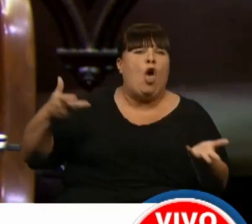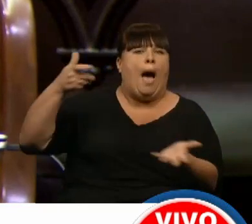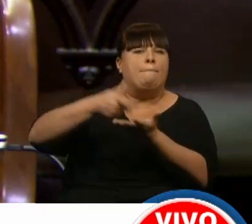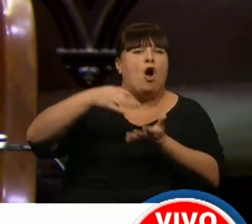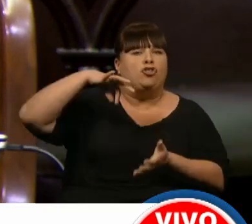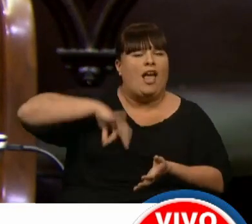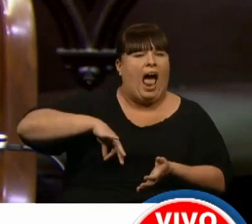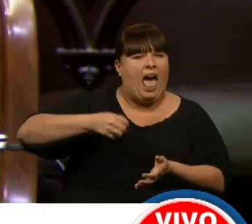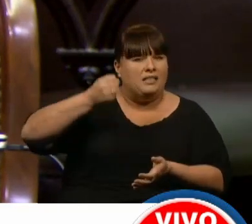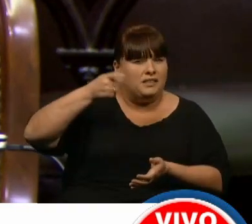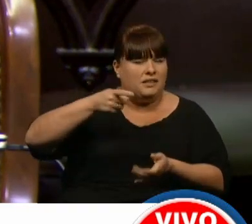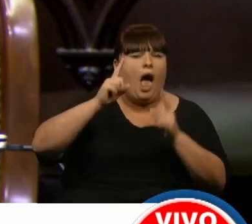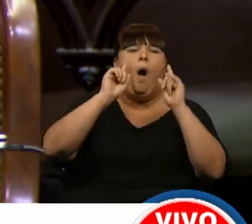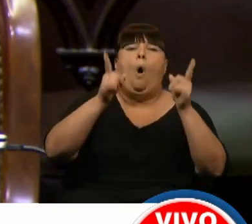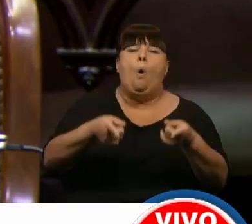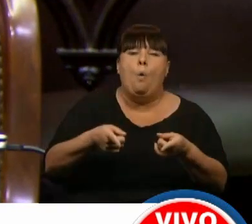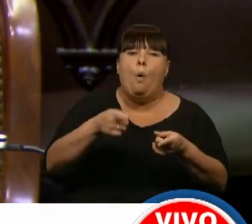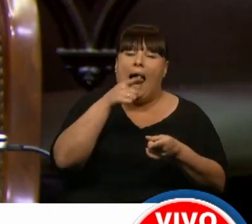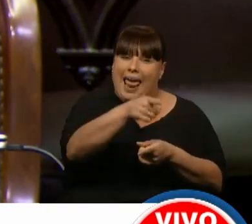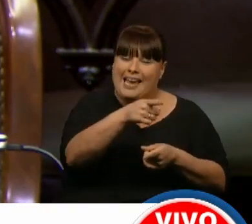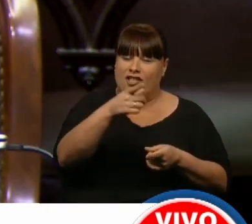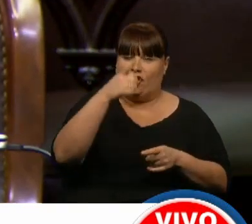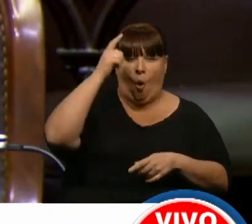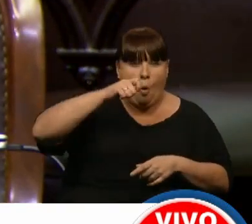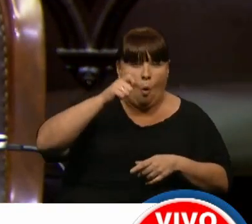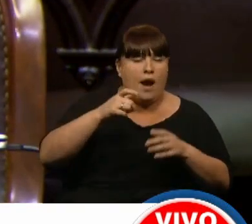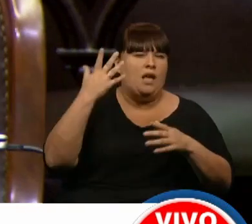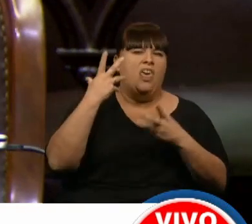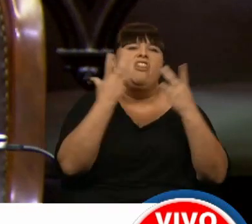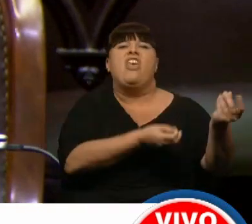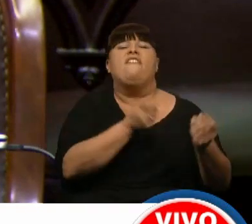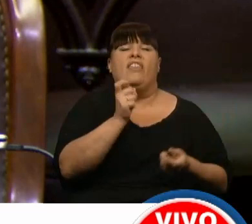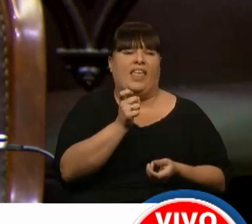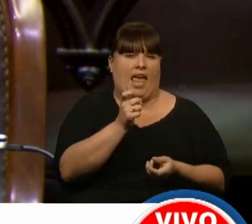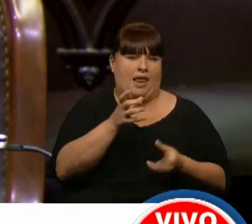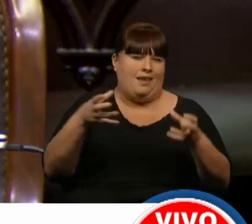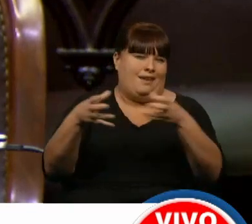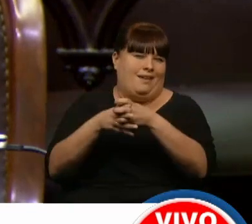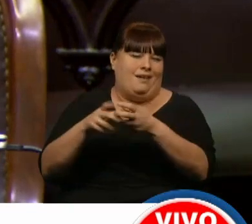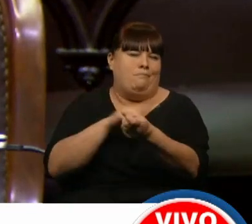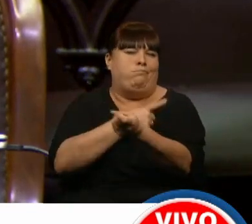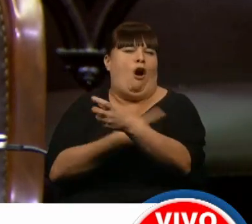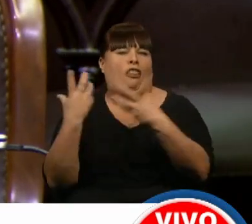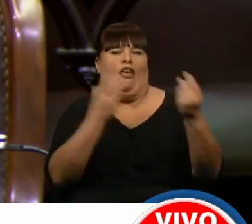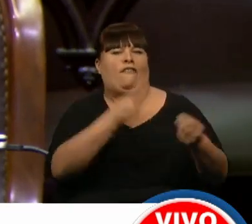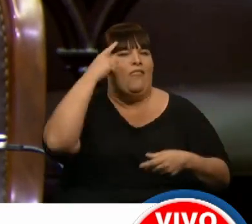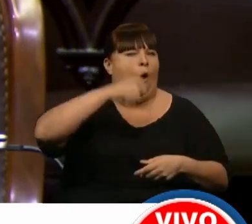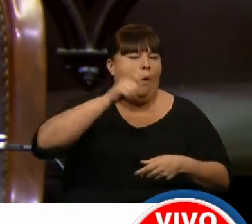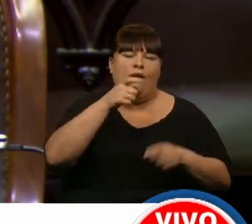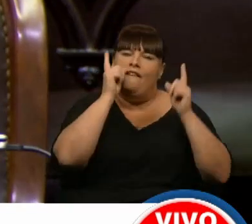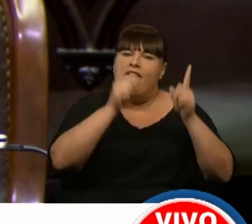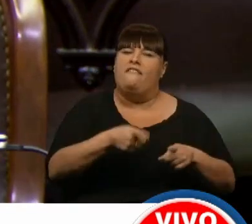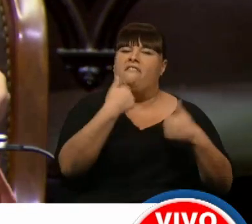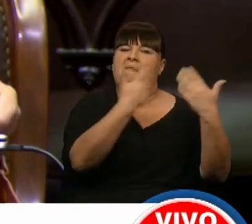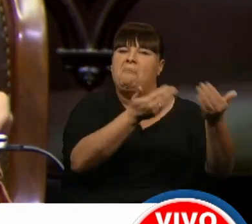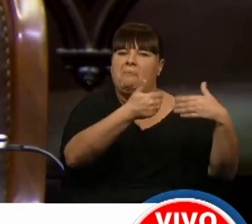de ganancias y, sin embargo, ese sector defendido por sectores poderosos sigue